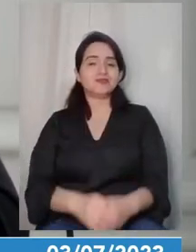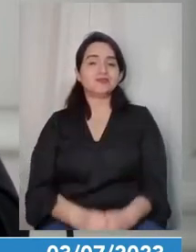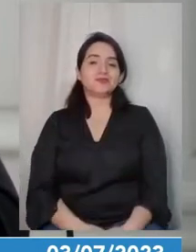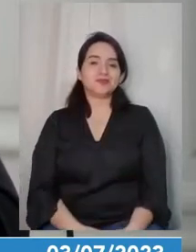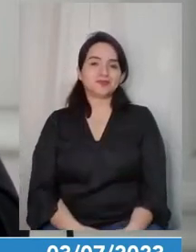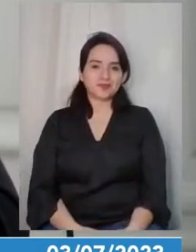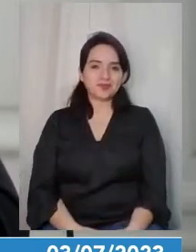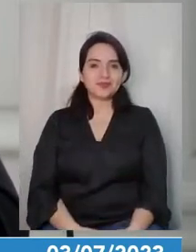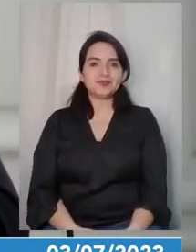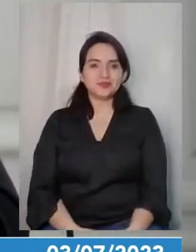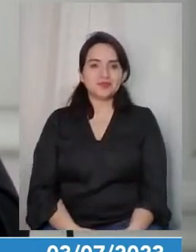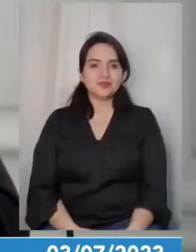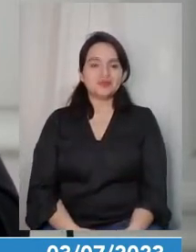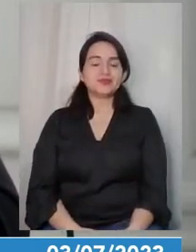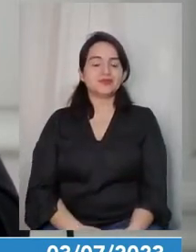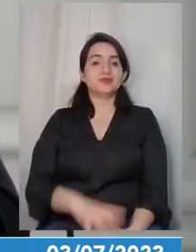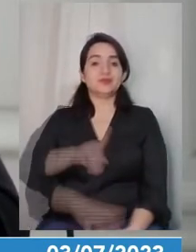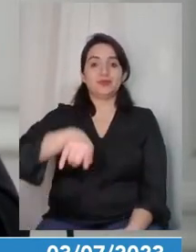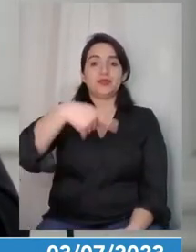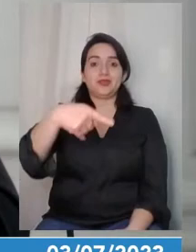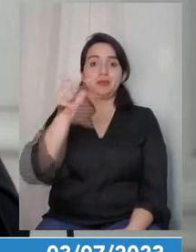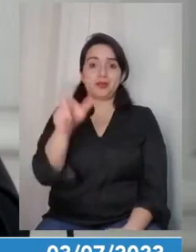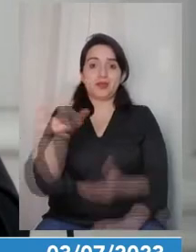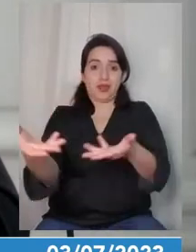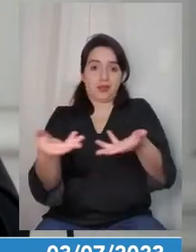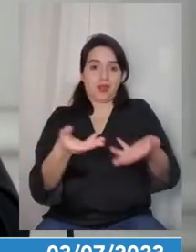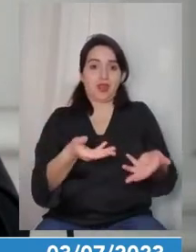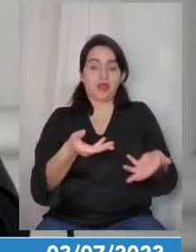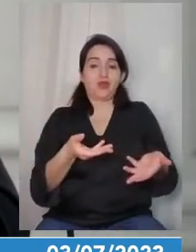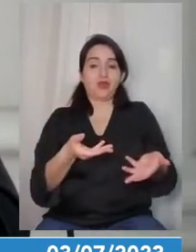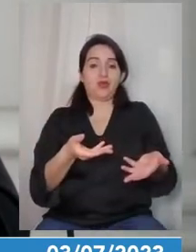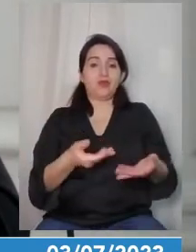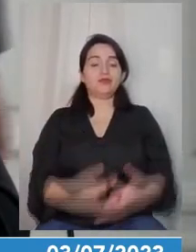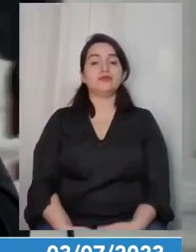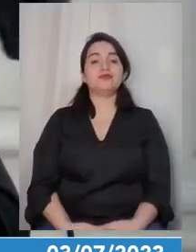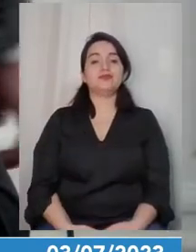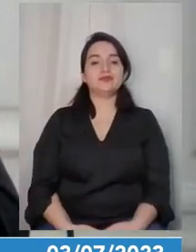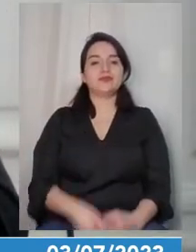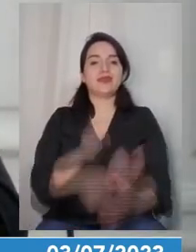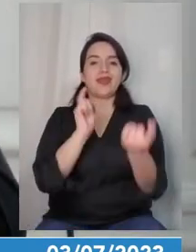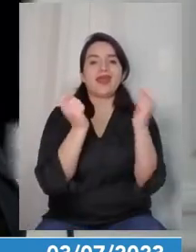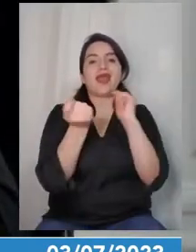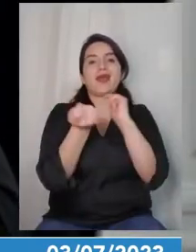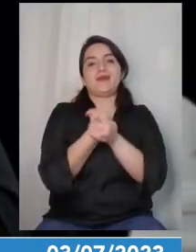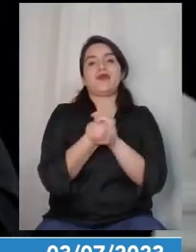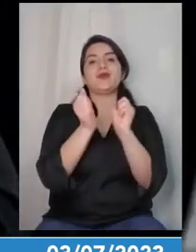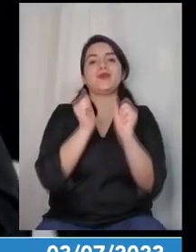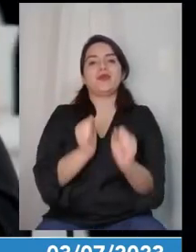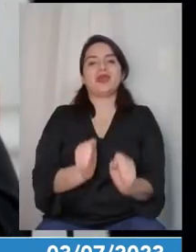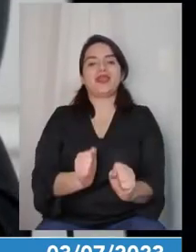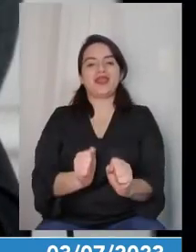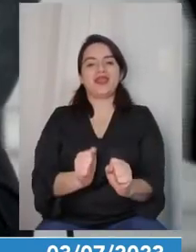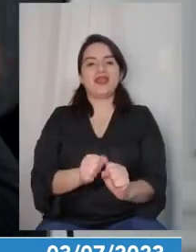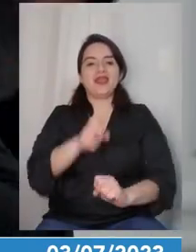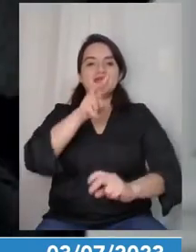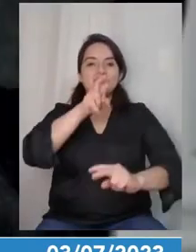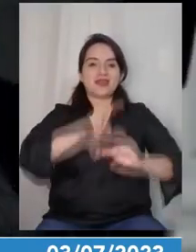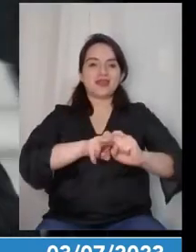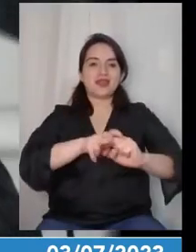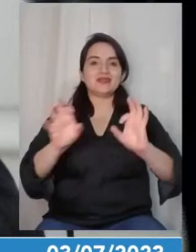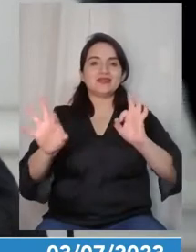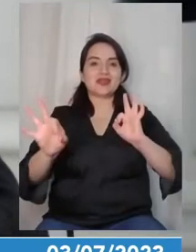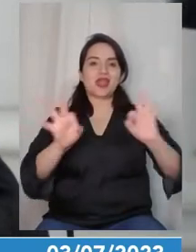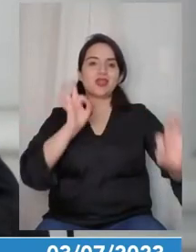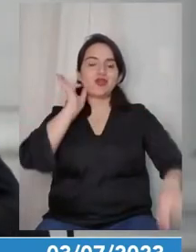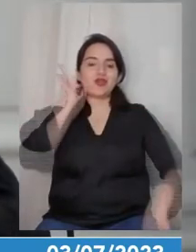siguiente invitado, así que vamos a tener que hacer unos cambios ahí para que puedan sentarse la señora